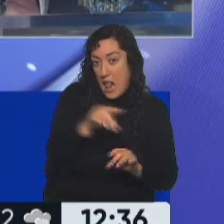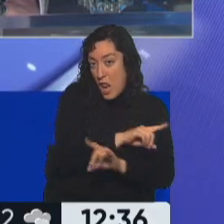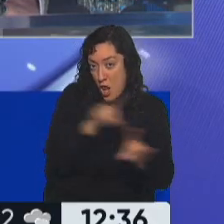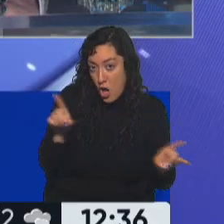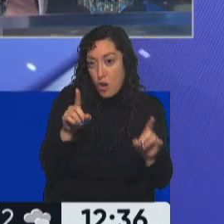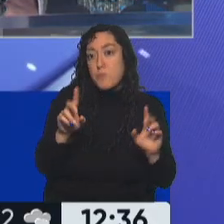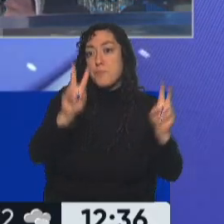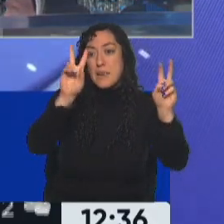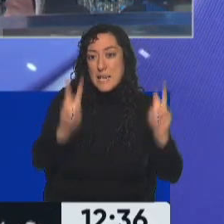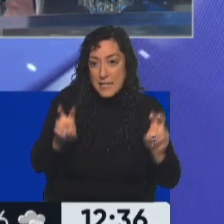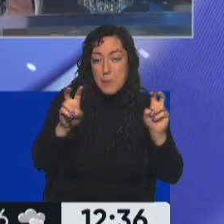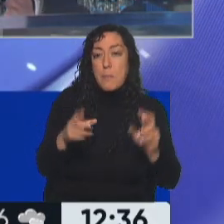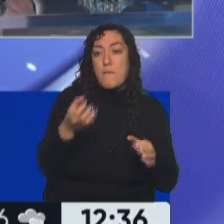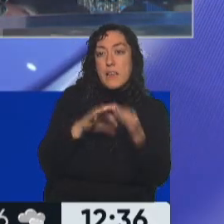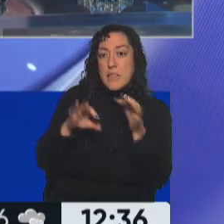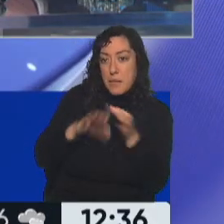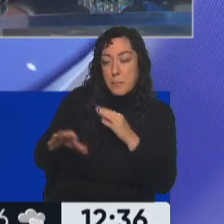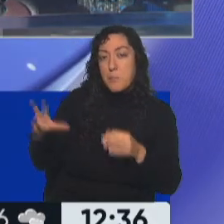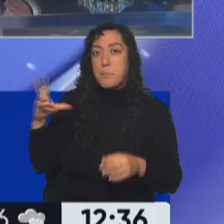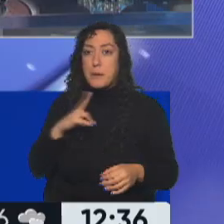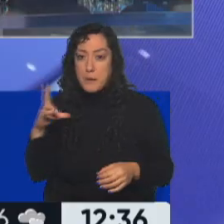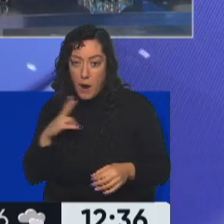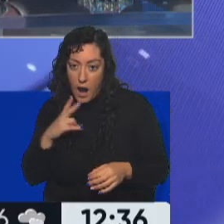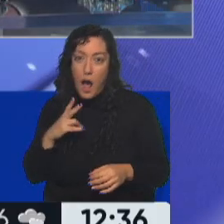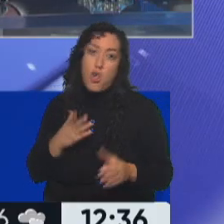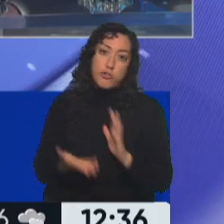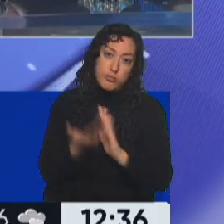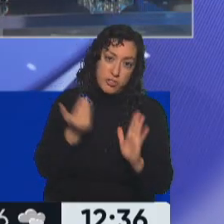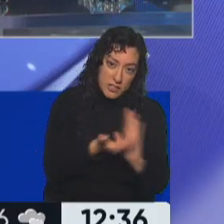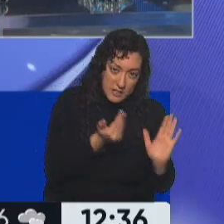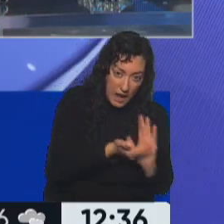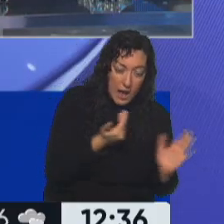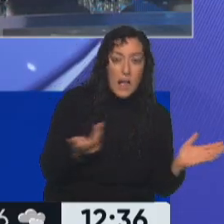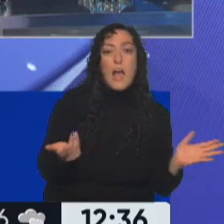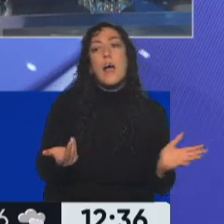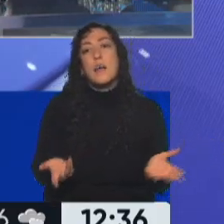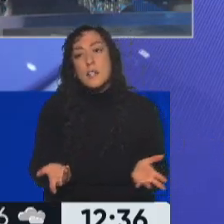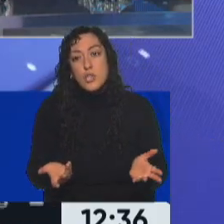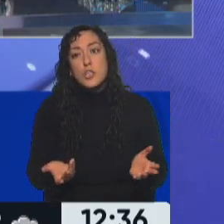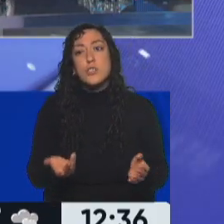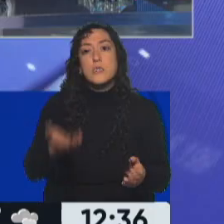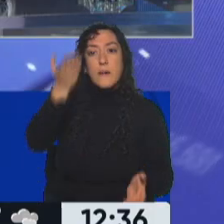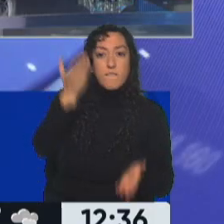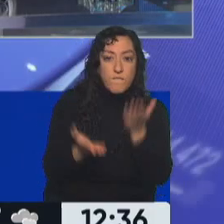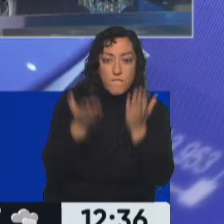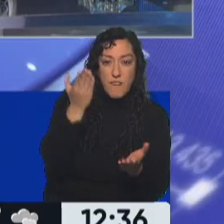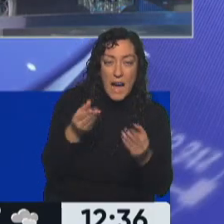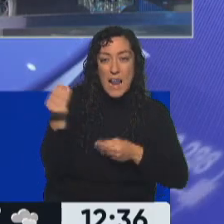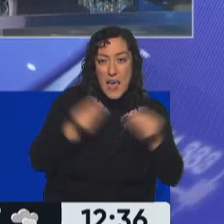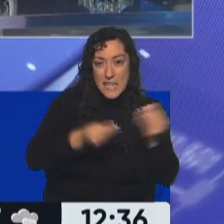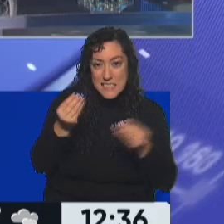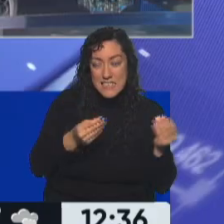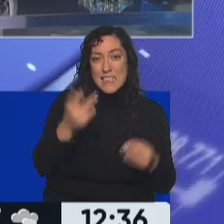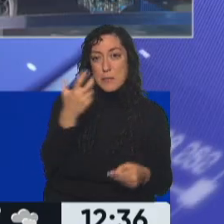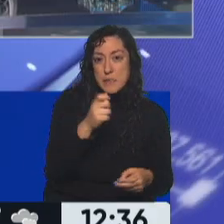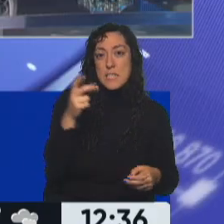también el tema de las privatizaciones, de transformar todas las empresas públicas en sociedad anónima, para que presenten balance todos los trimestres, para que